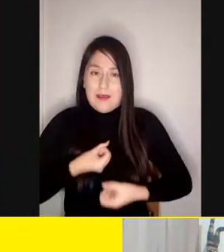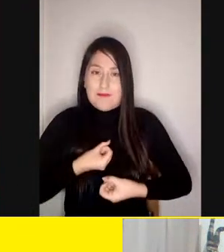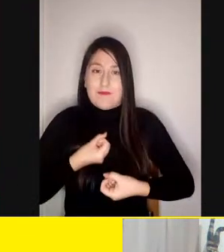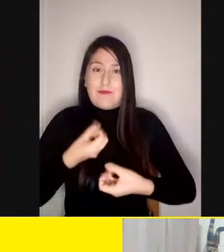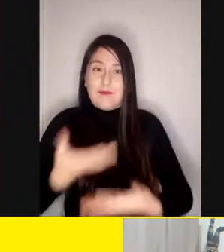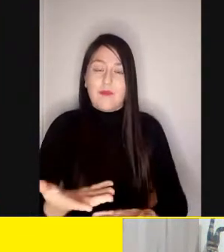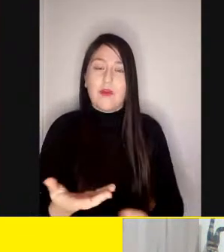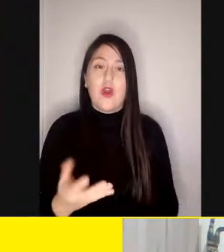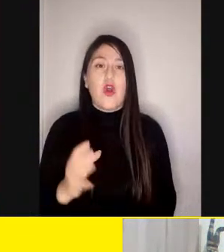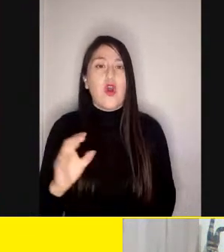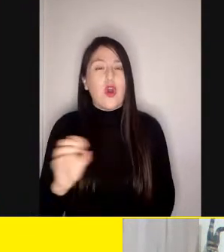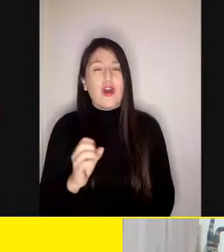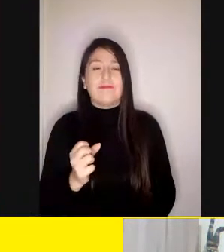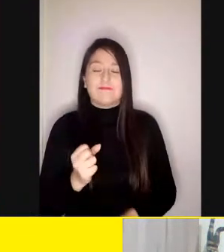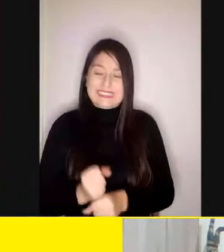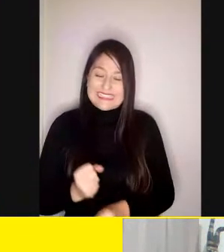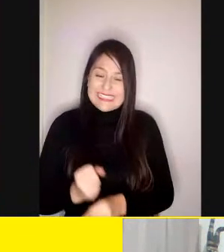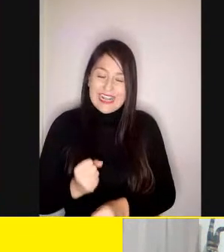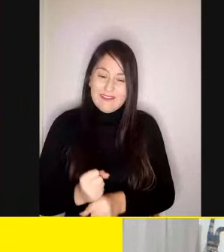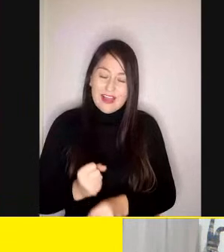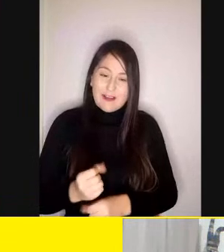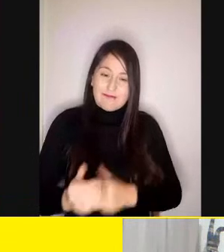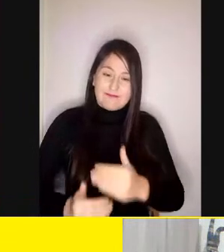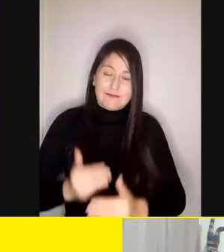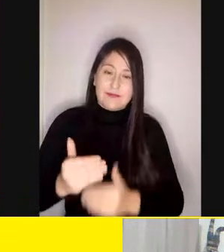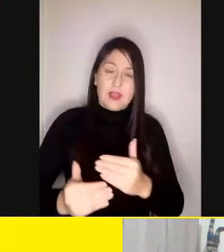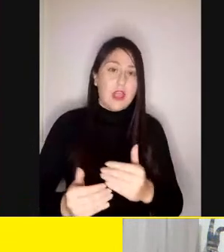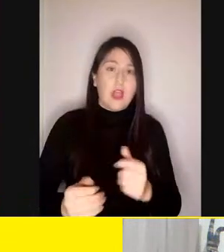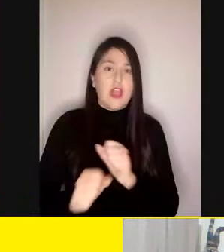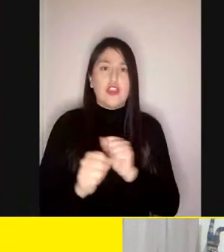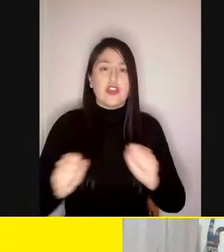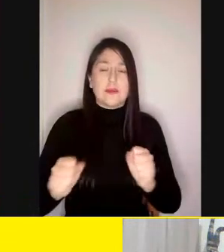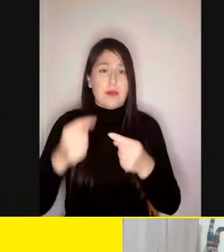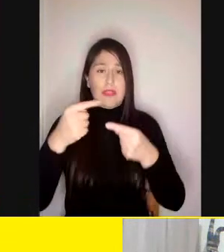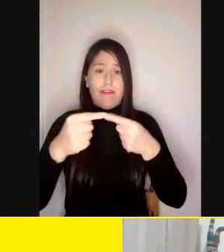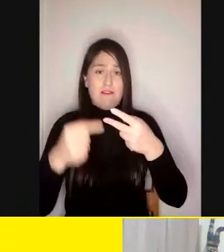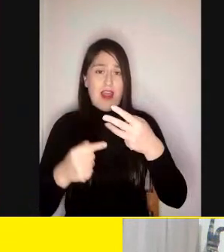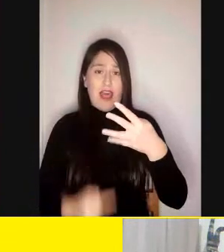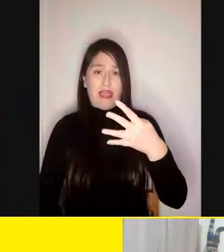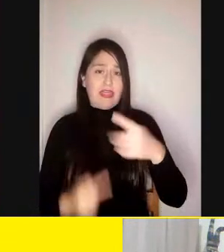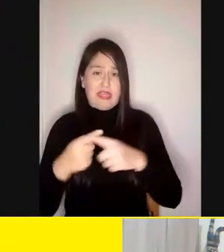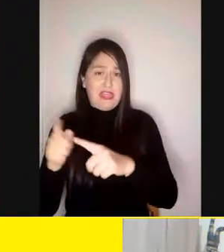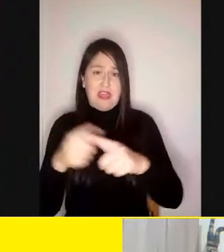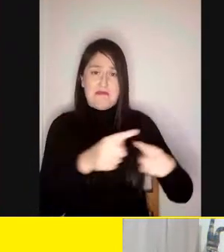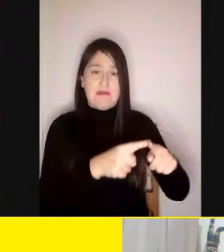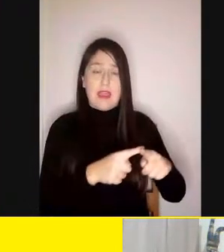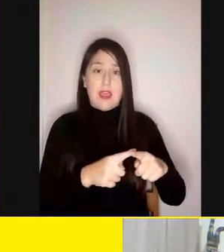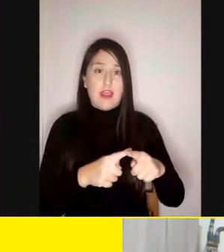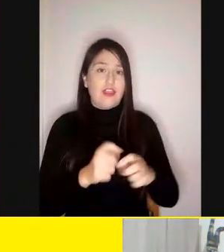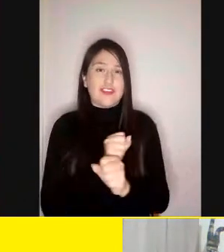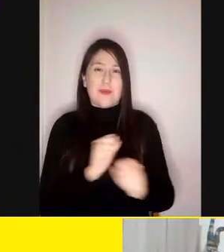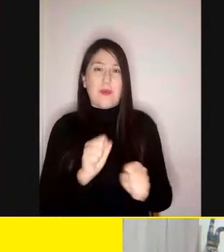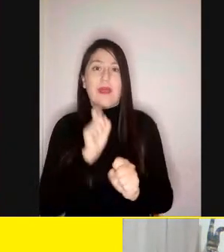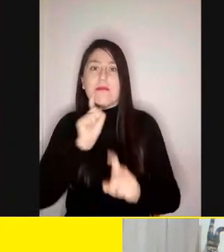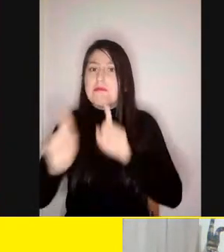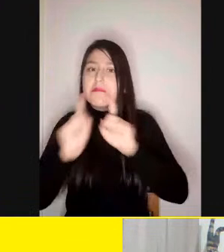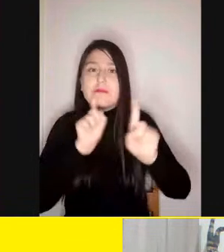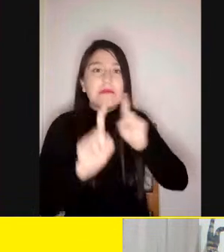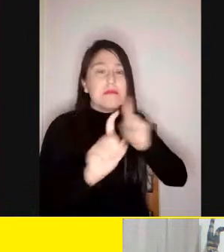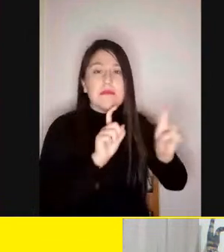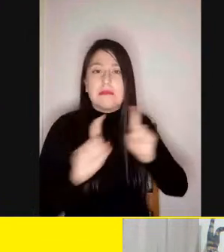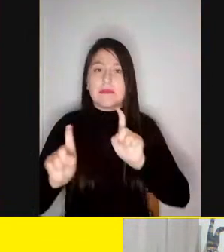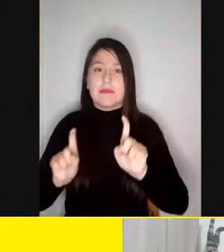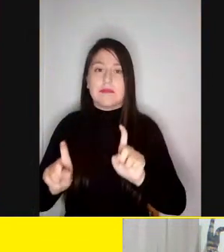distintas maneras de hacer. No se puede juzgar ninguna de ellas, ni bien ni mal, son las formas en que el ser humano intenta salir